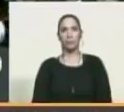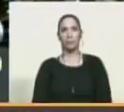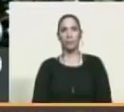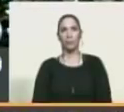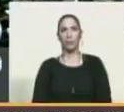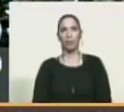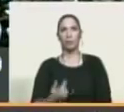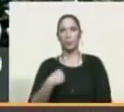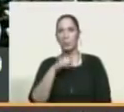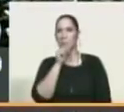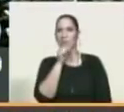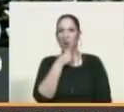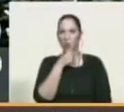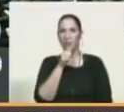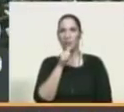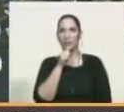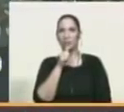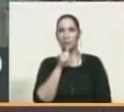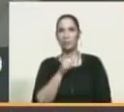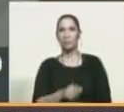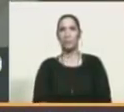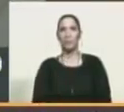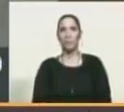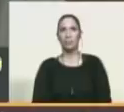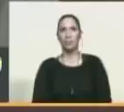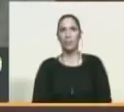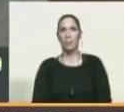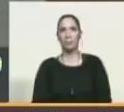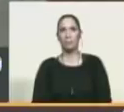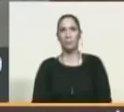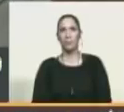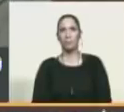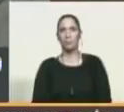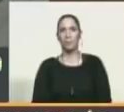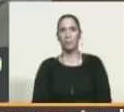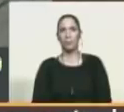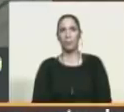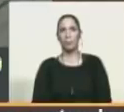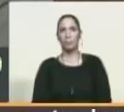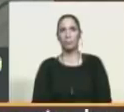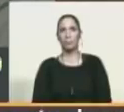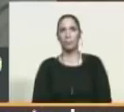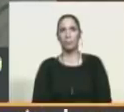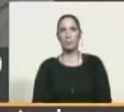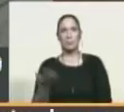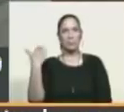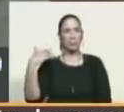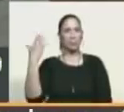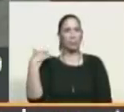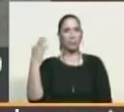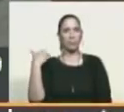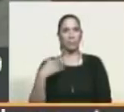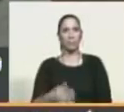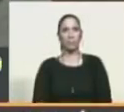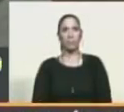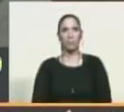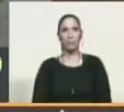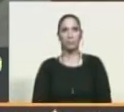viejo. Claro, ¿vale? Claro. Hace años, profesor.